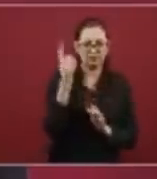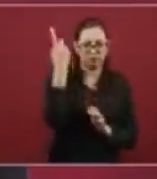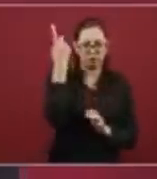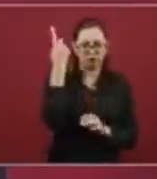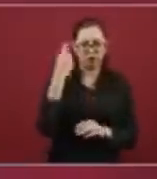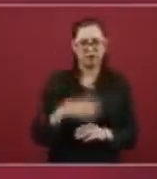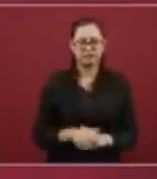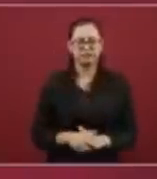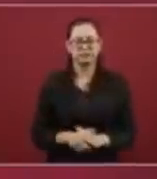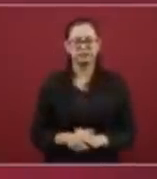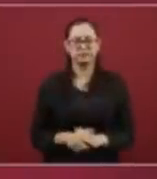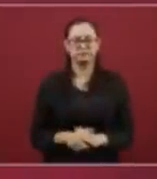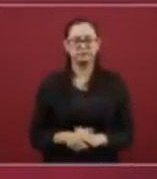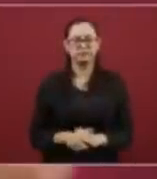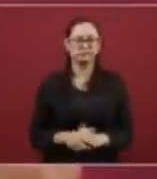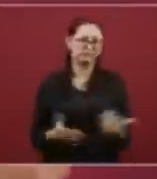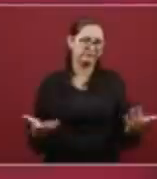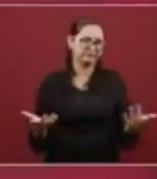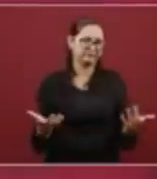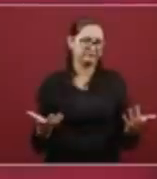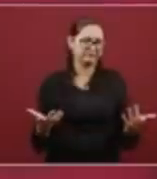Además de que es un abuso,